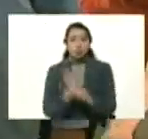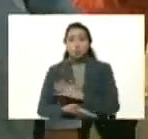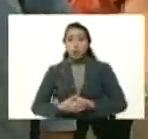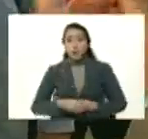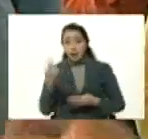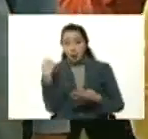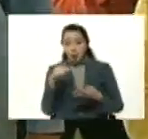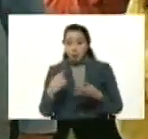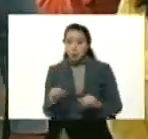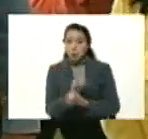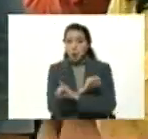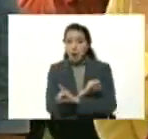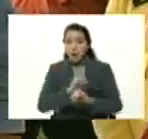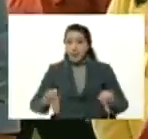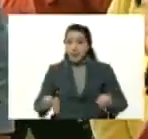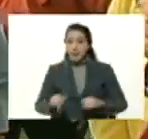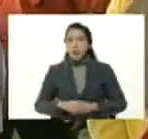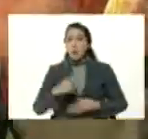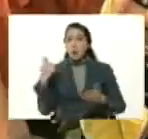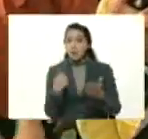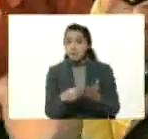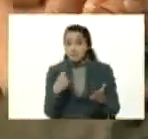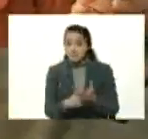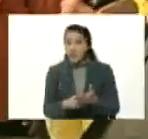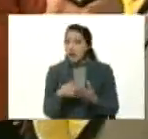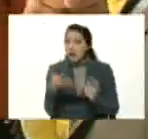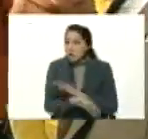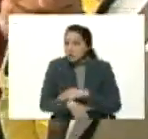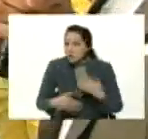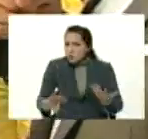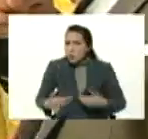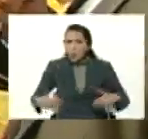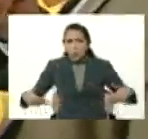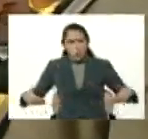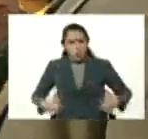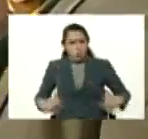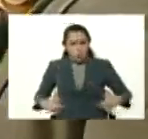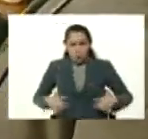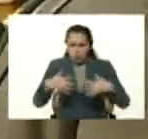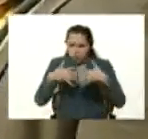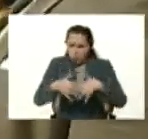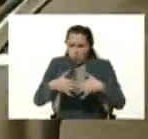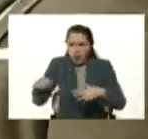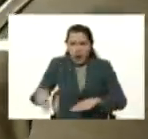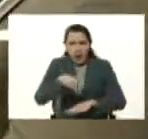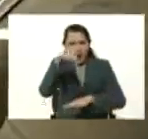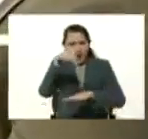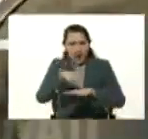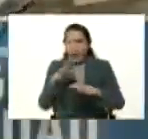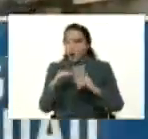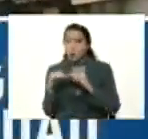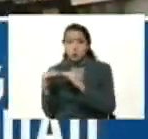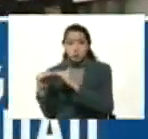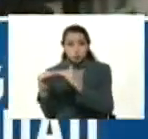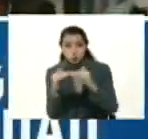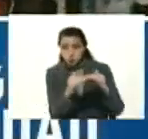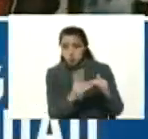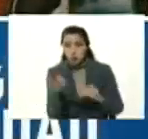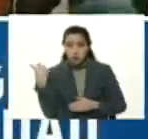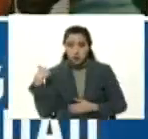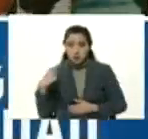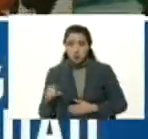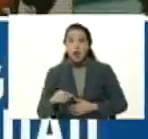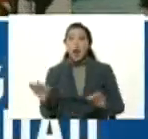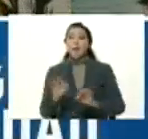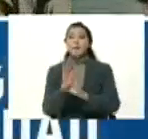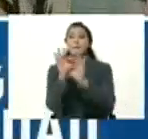productos terminados pagan un arancel, es decir, que eso fortalece a la industria nacional. Lo que ellos nos han pedido es igualdad y ellos la están obteniendo con esta